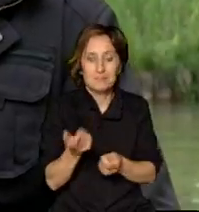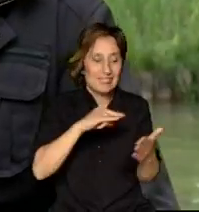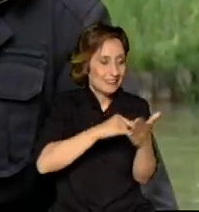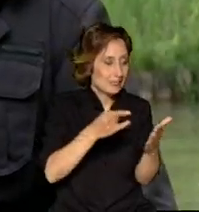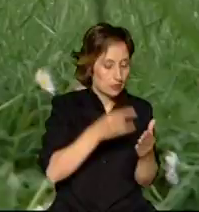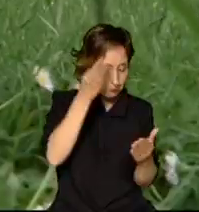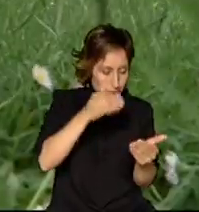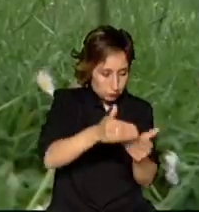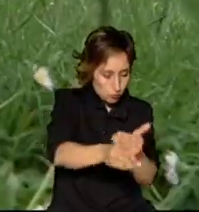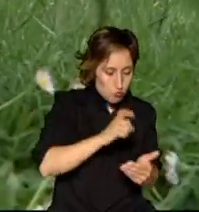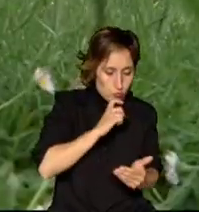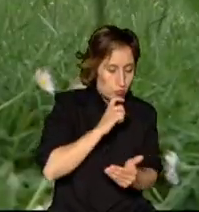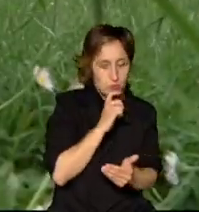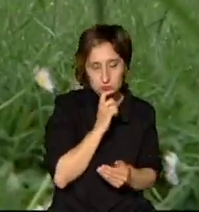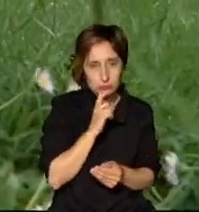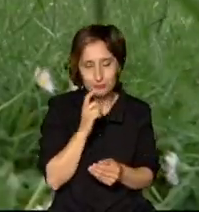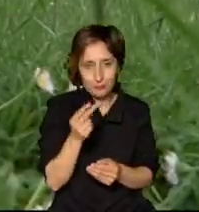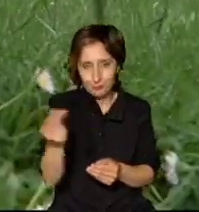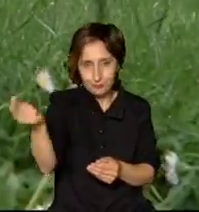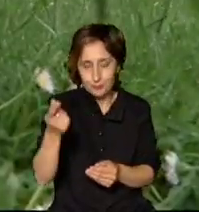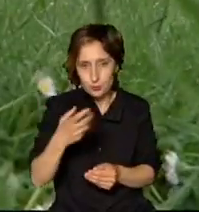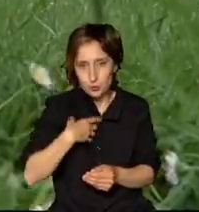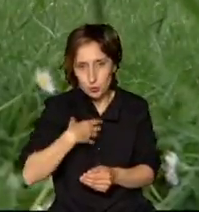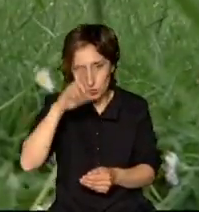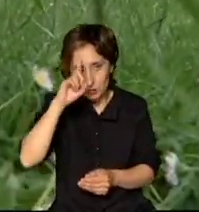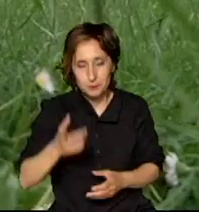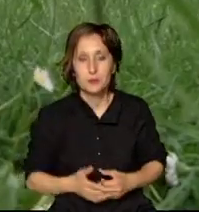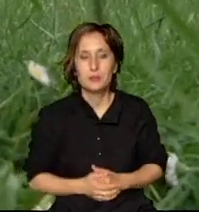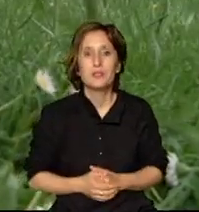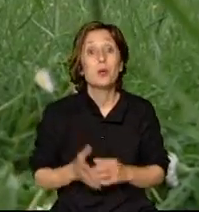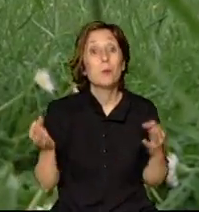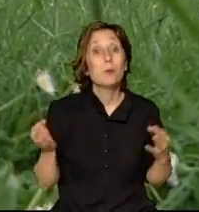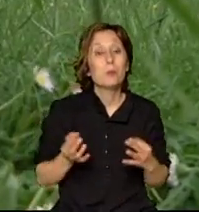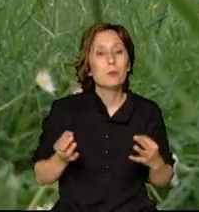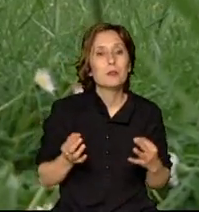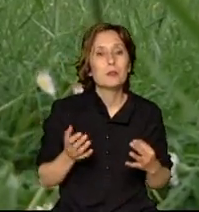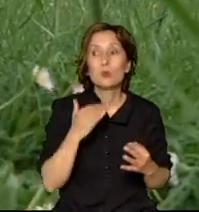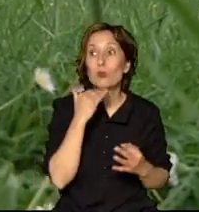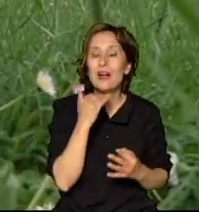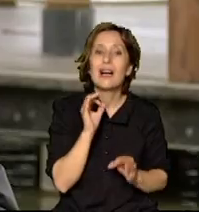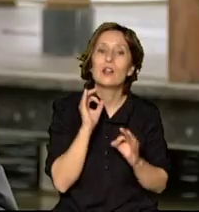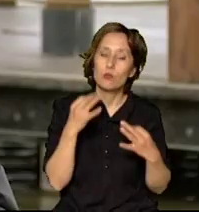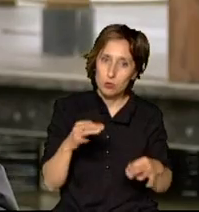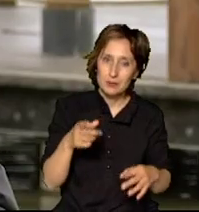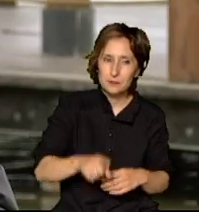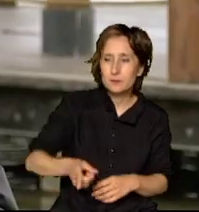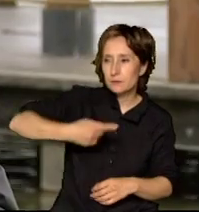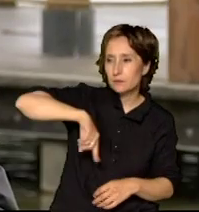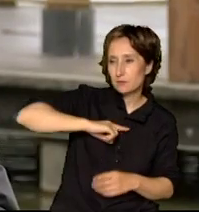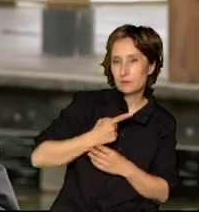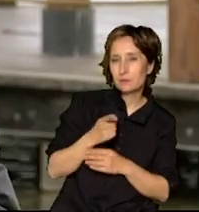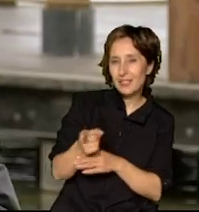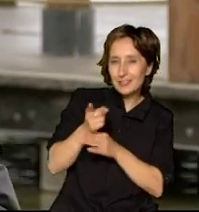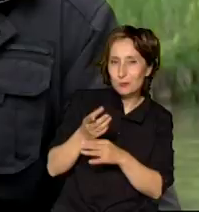técnicas predictivas, pero yo quiero transmitir que esto debe entenderse como algo normal, ¿no? Somos muy